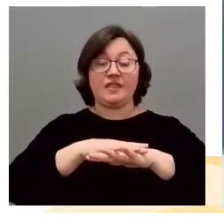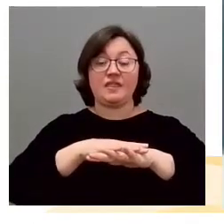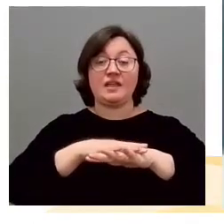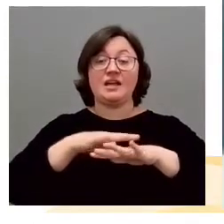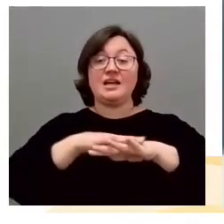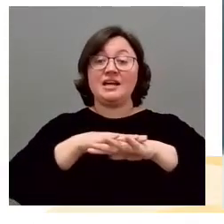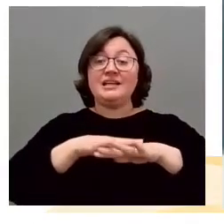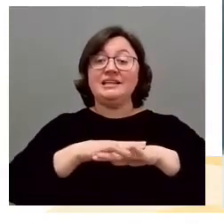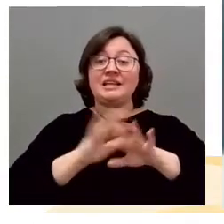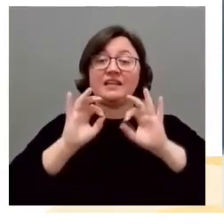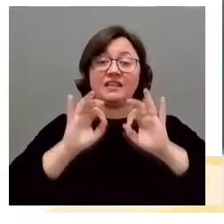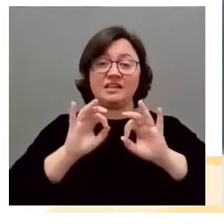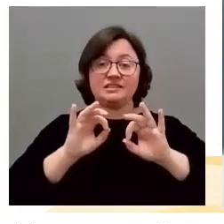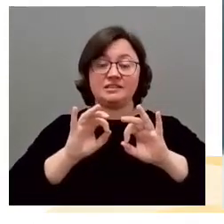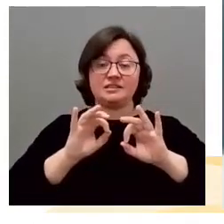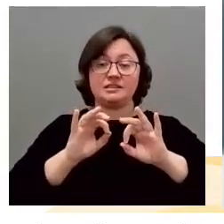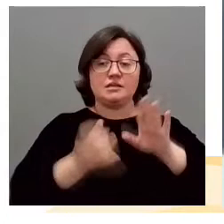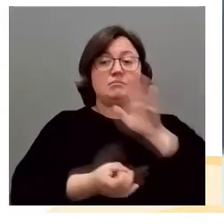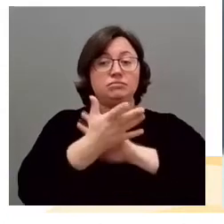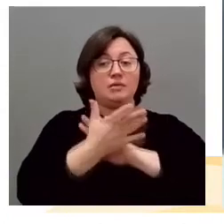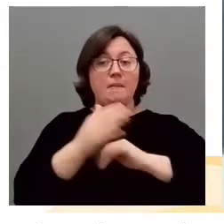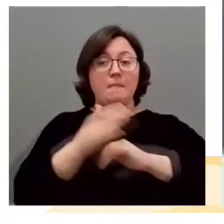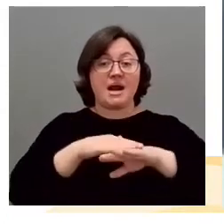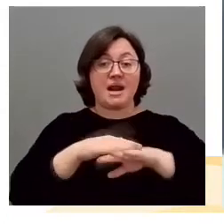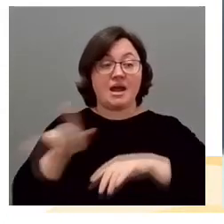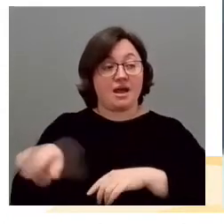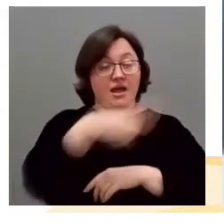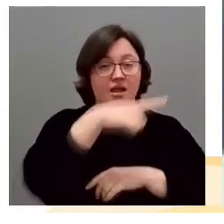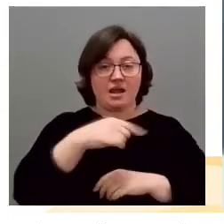las personas hacia asociaciones